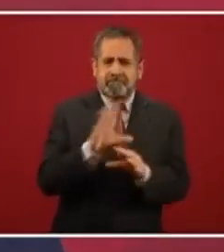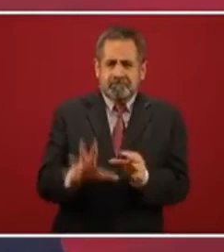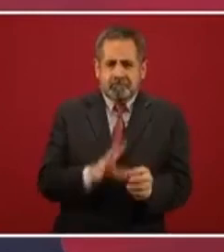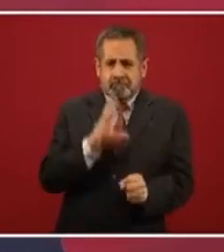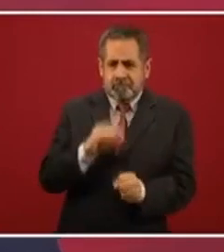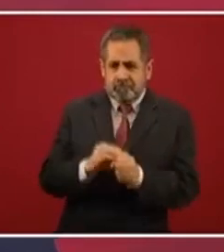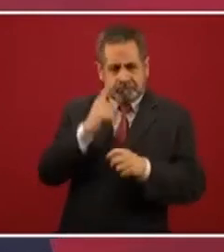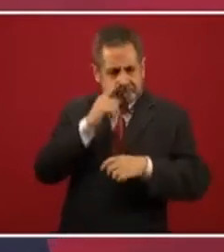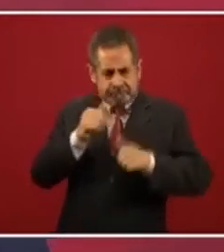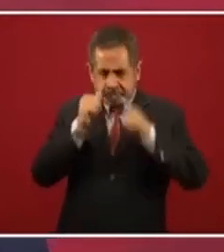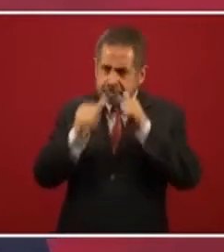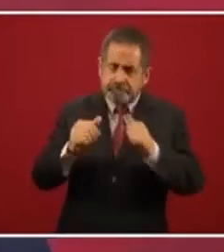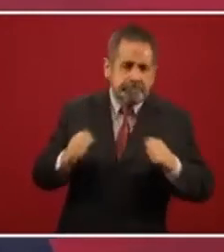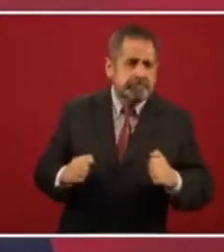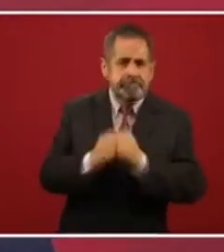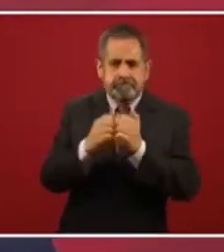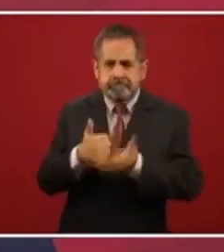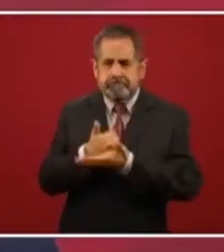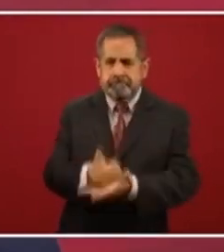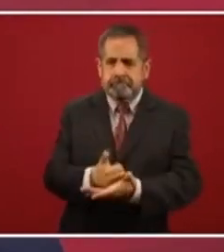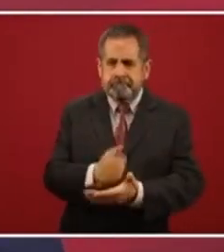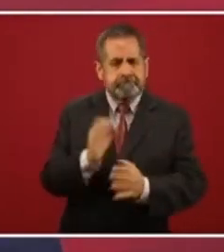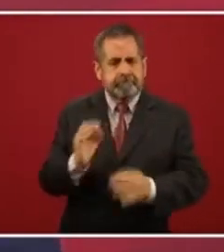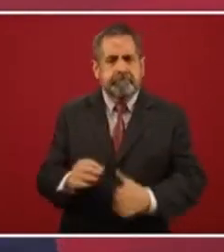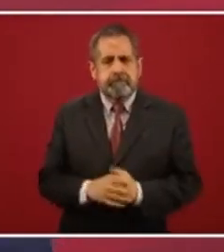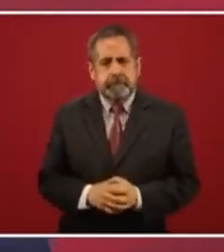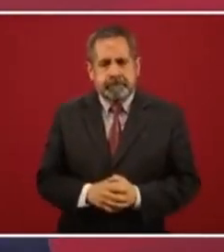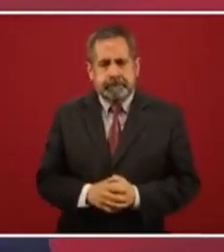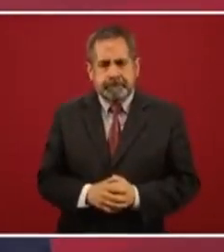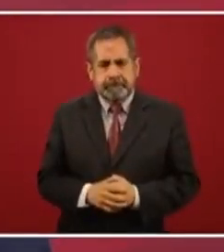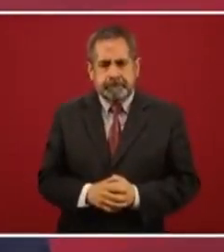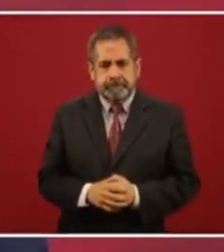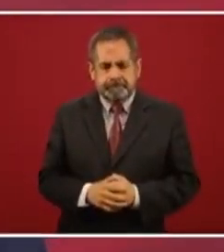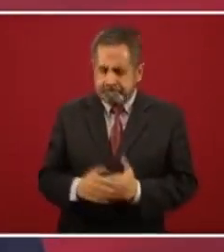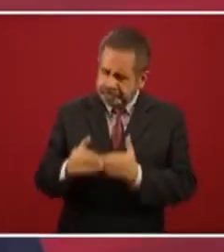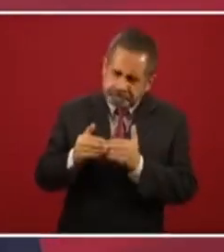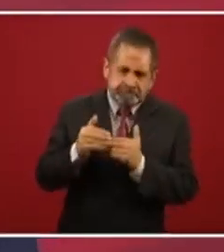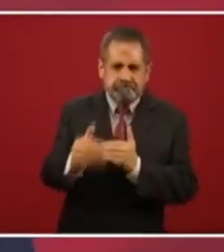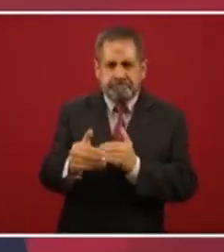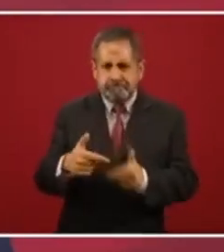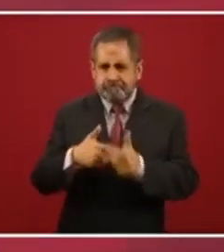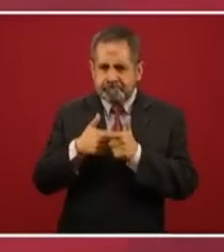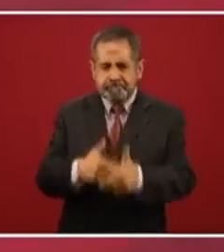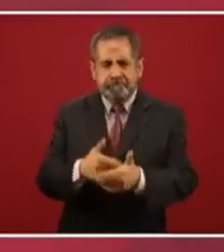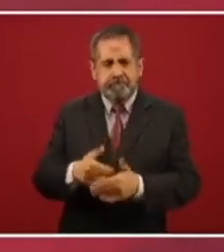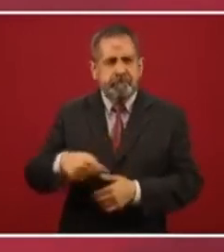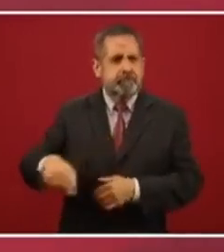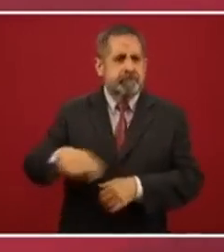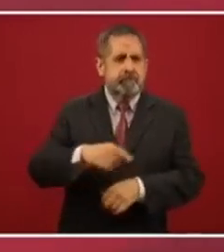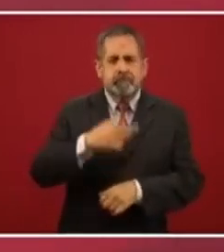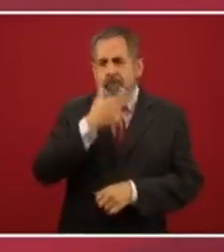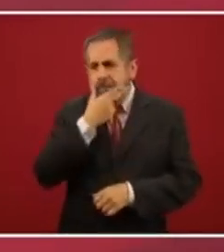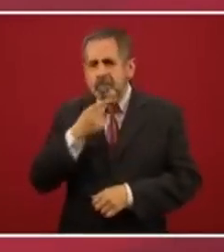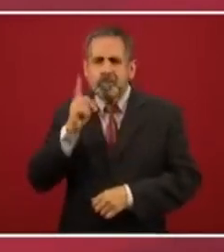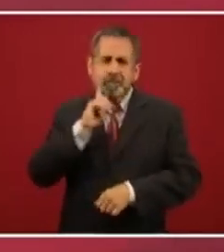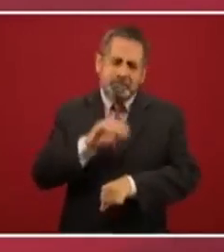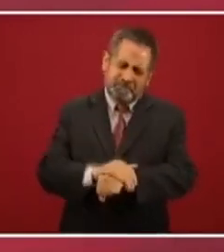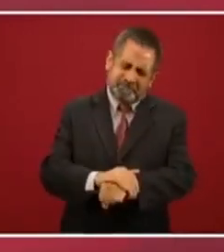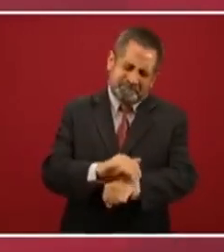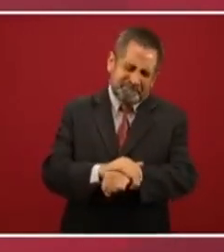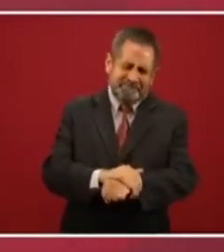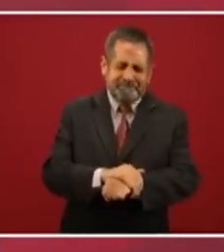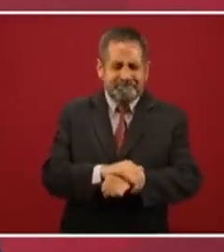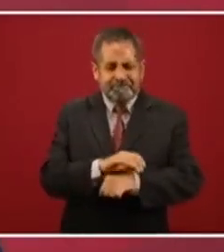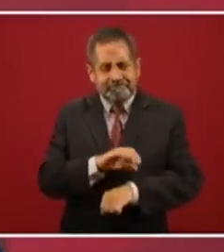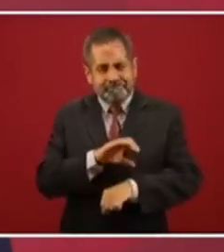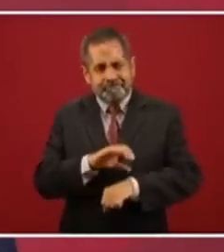para la emergencia. Vamos adelante, amigas, amigos. Yo